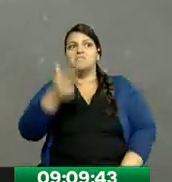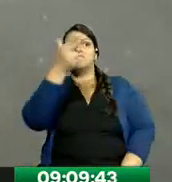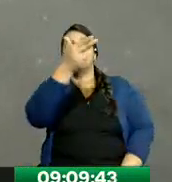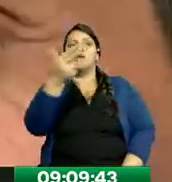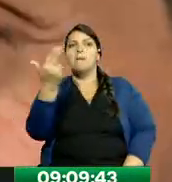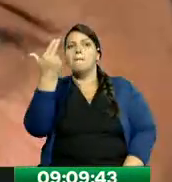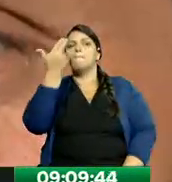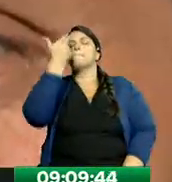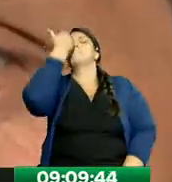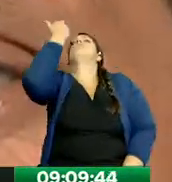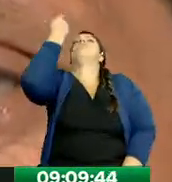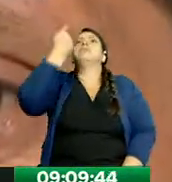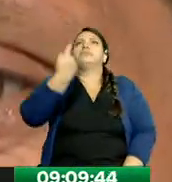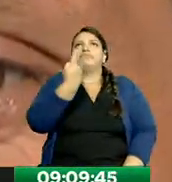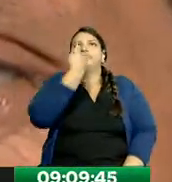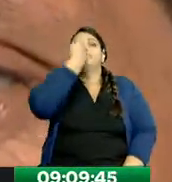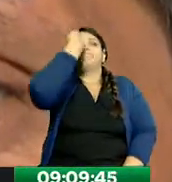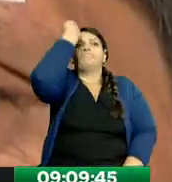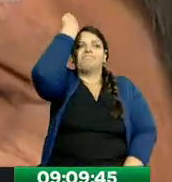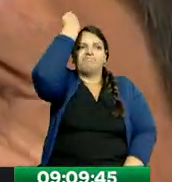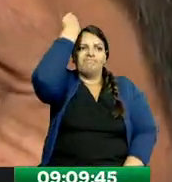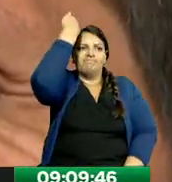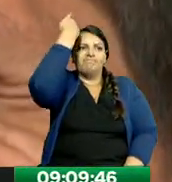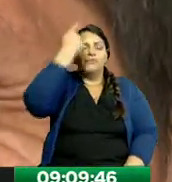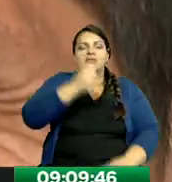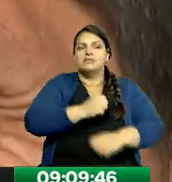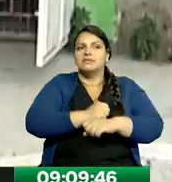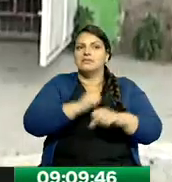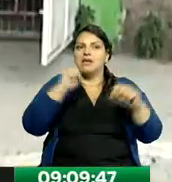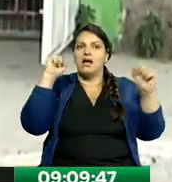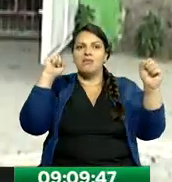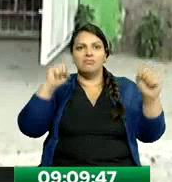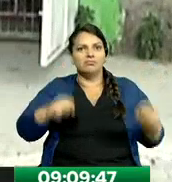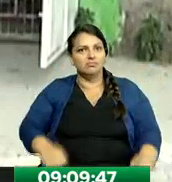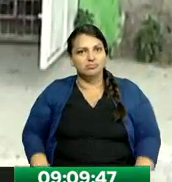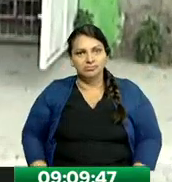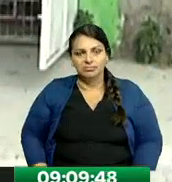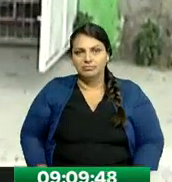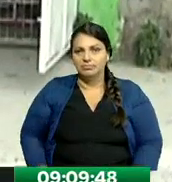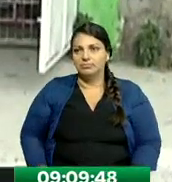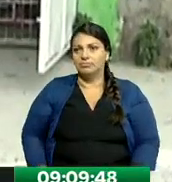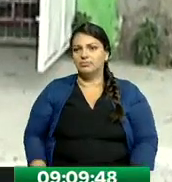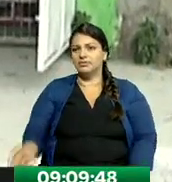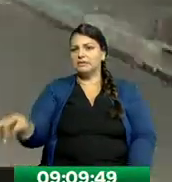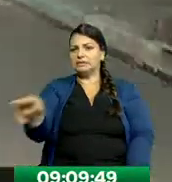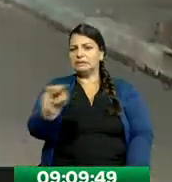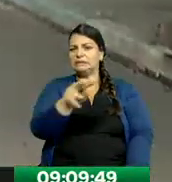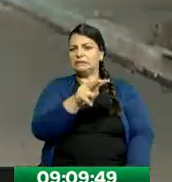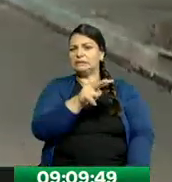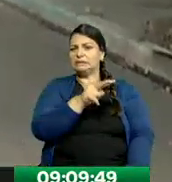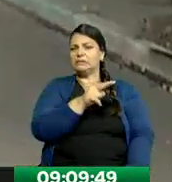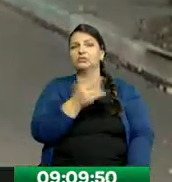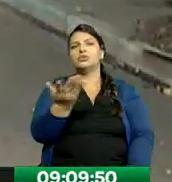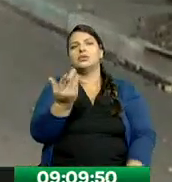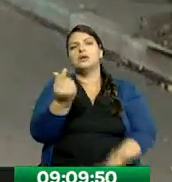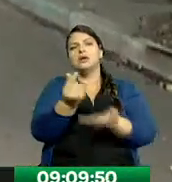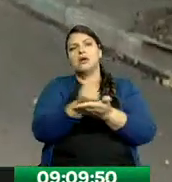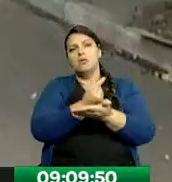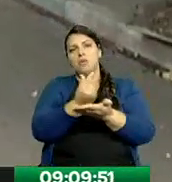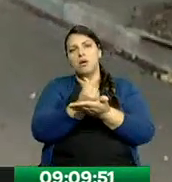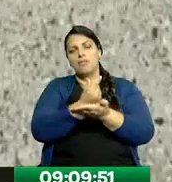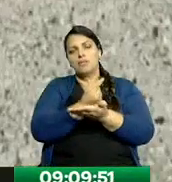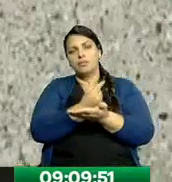policía y el miedo sigue palpitando en las gargantas de cada habitante de la cooperativa Mariux y Febres